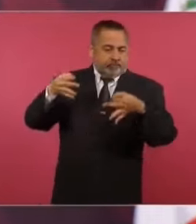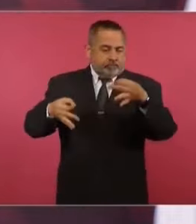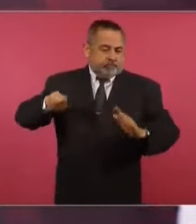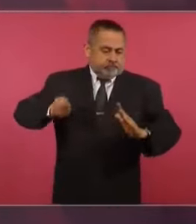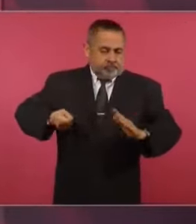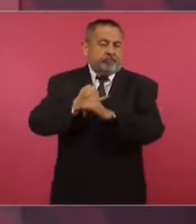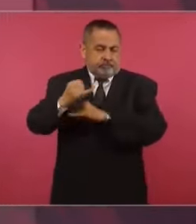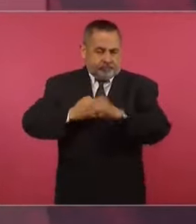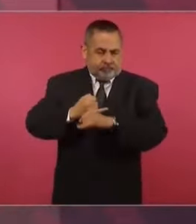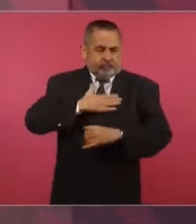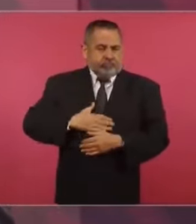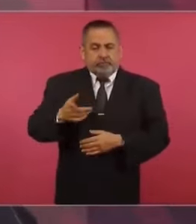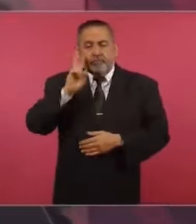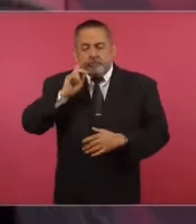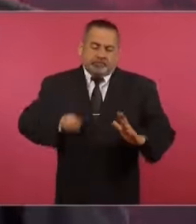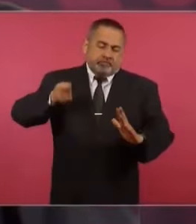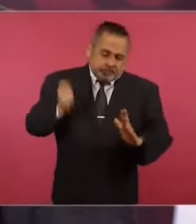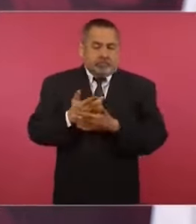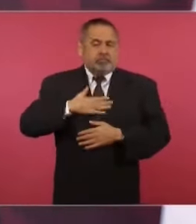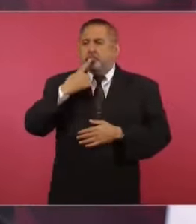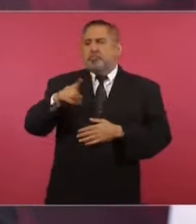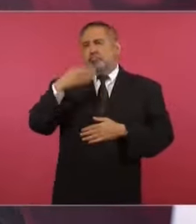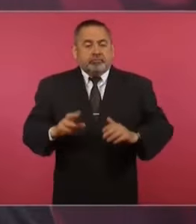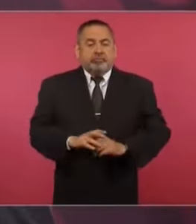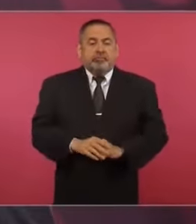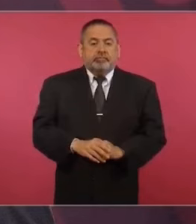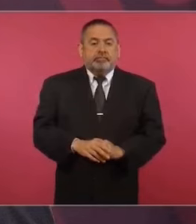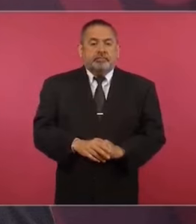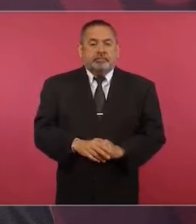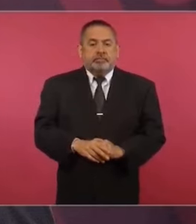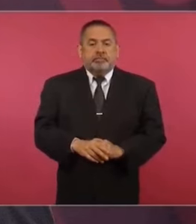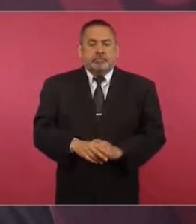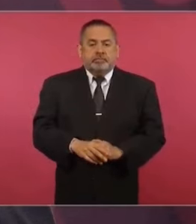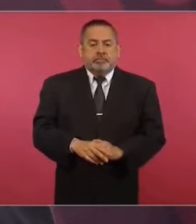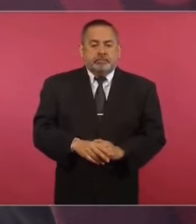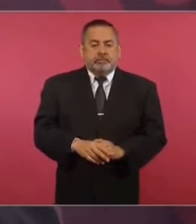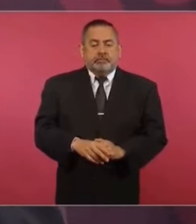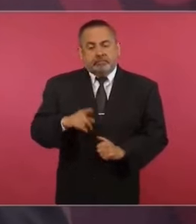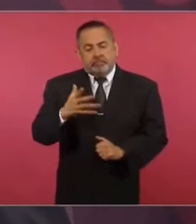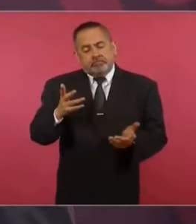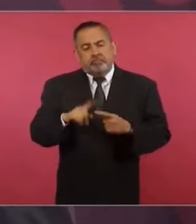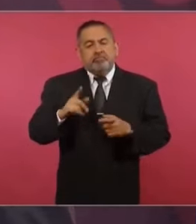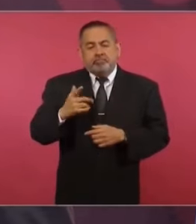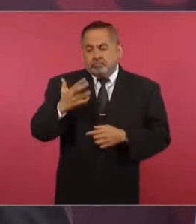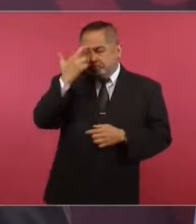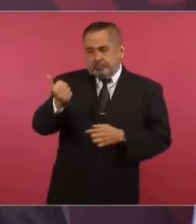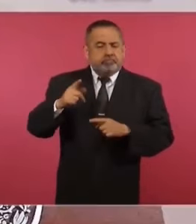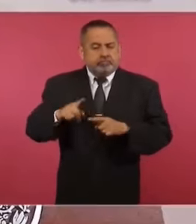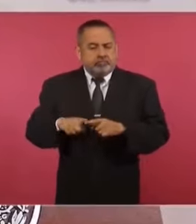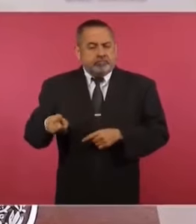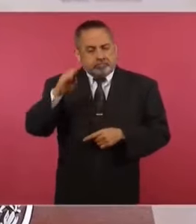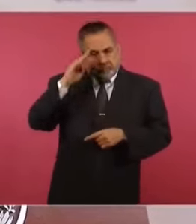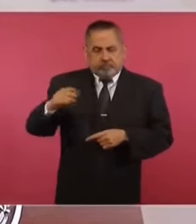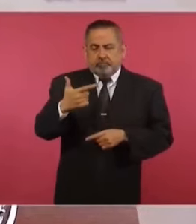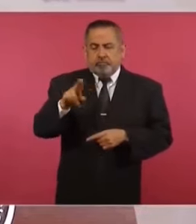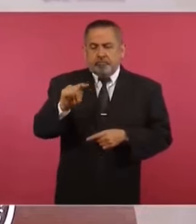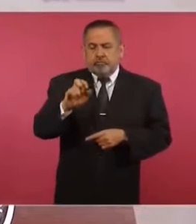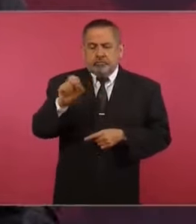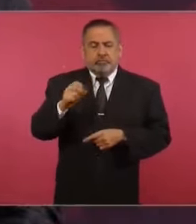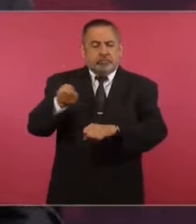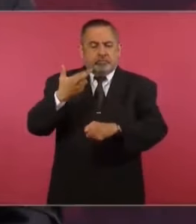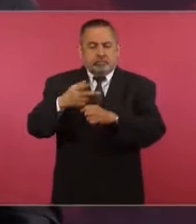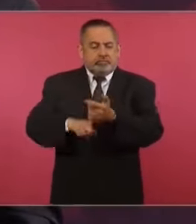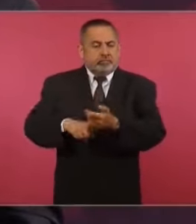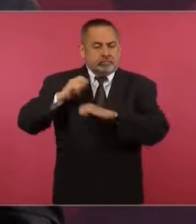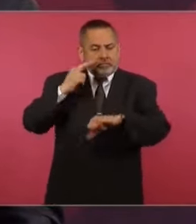Internacional de Justicia resuelva sobre nuestra demanda. Y tiene razón el señor Guterres,